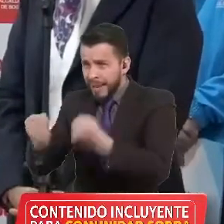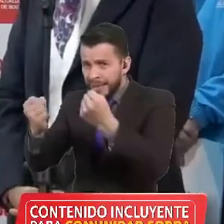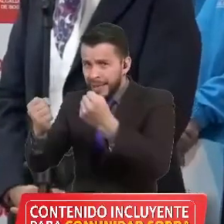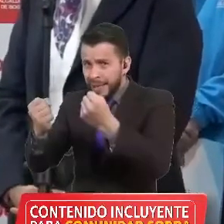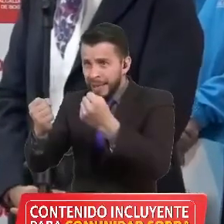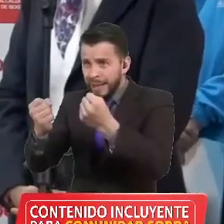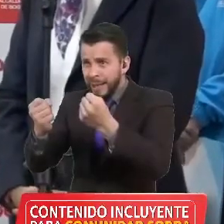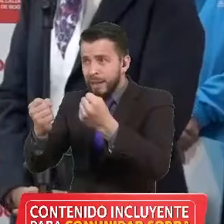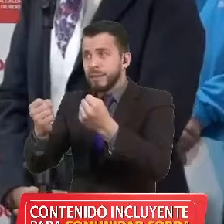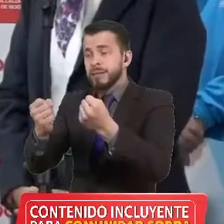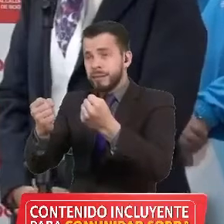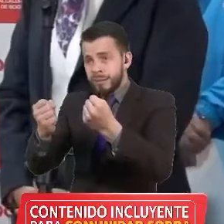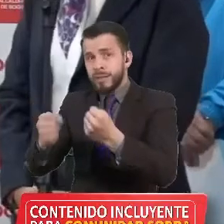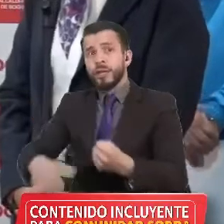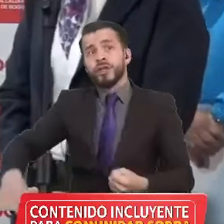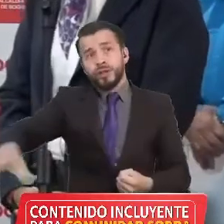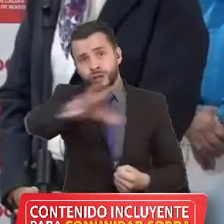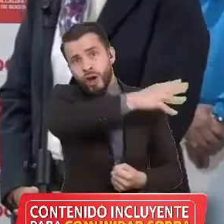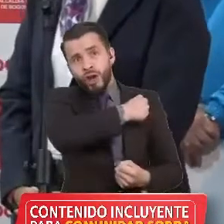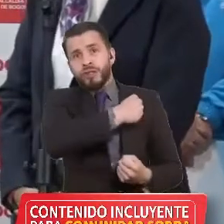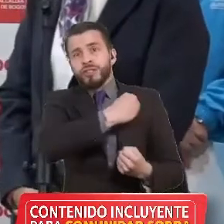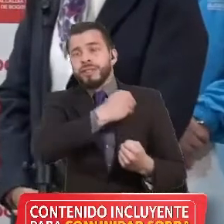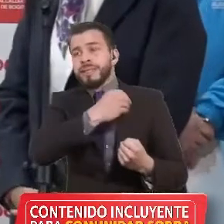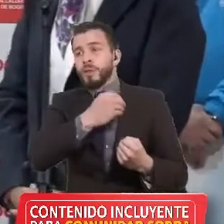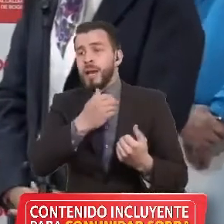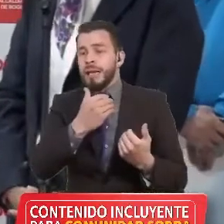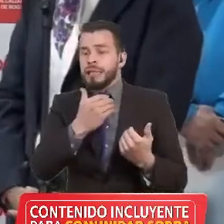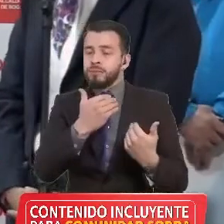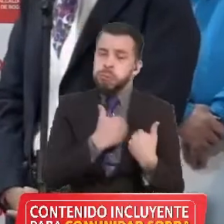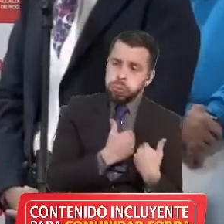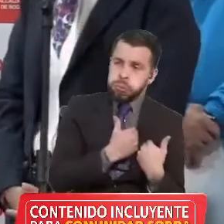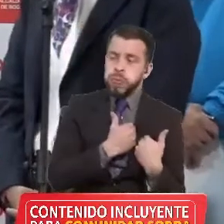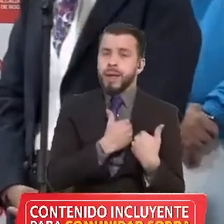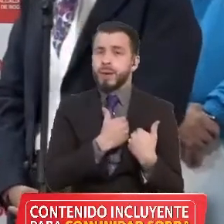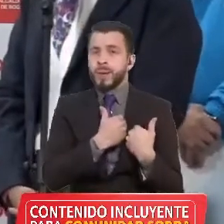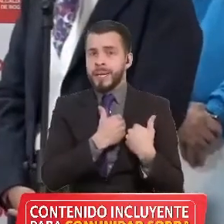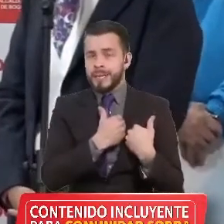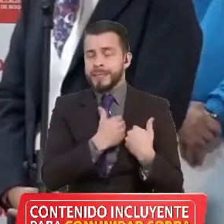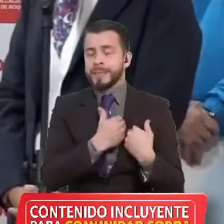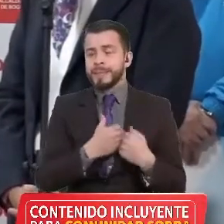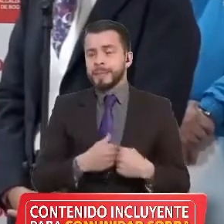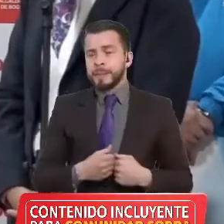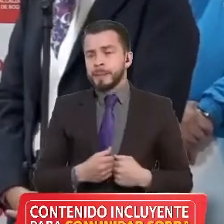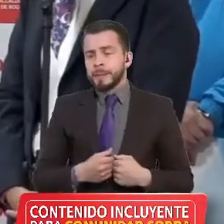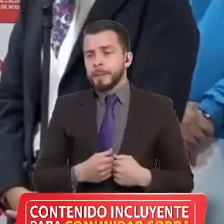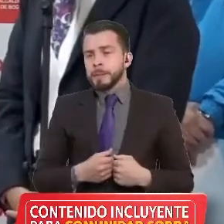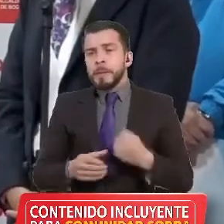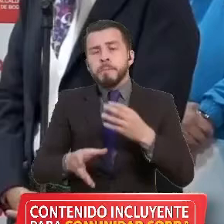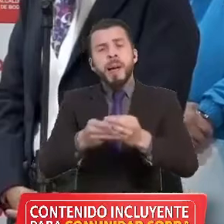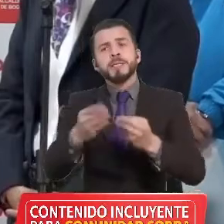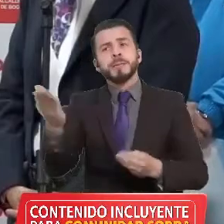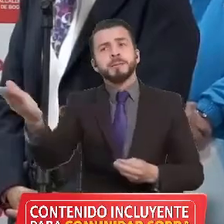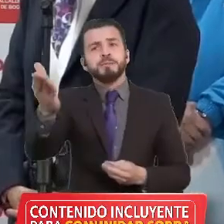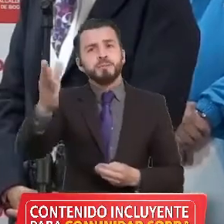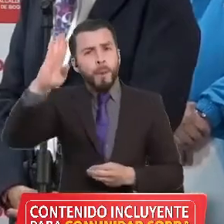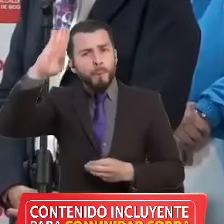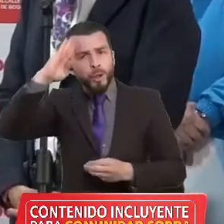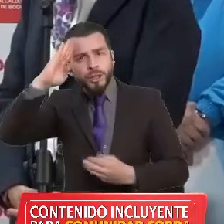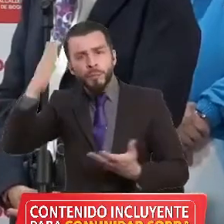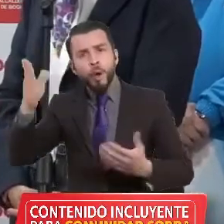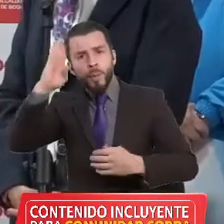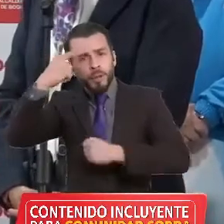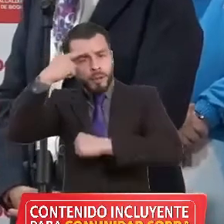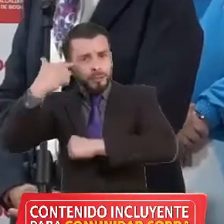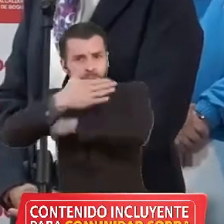esclarecer las alegaciones de uso excesivo de la fuerza cometidos por la fuerza pública para generar